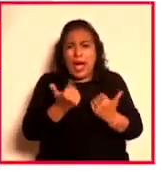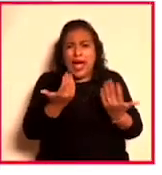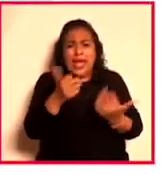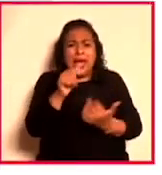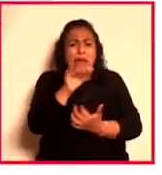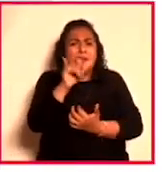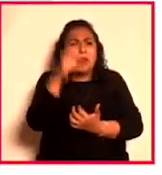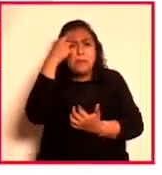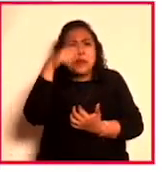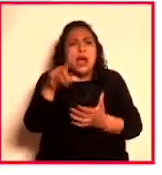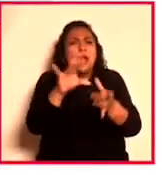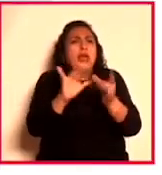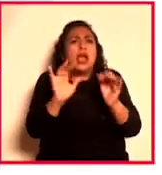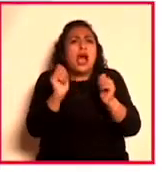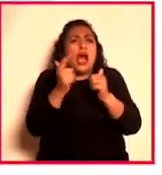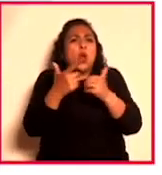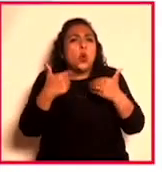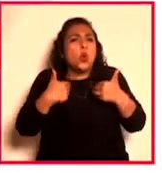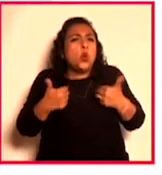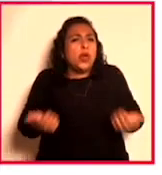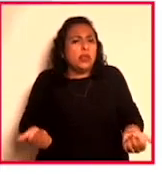no entendemos todavía.